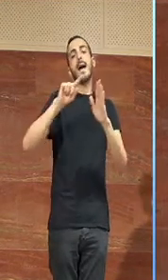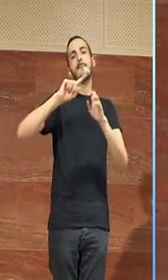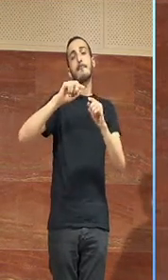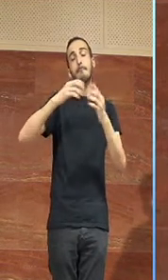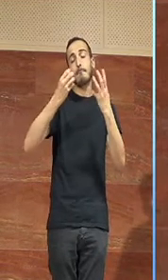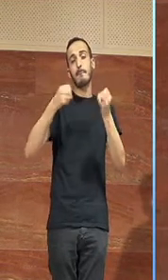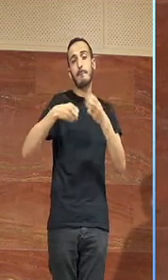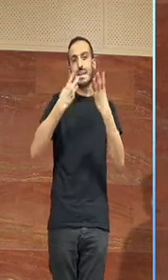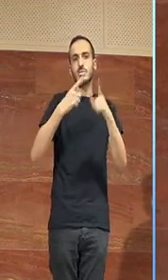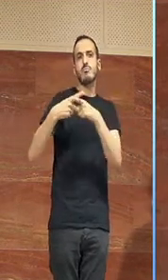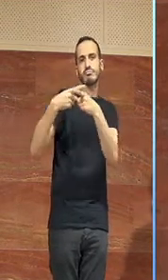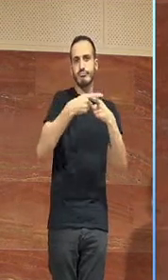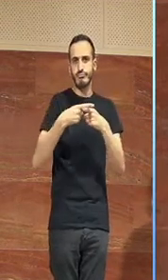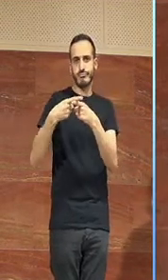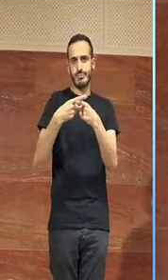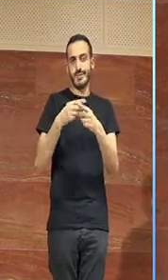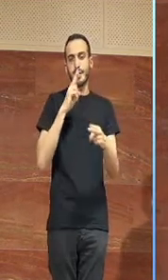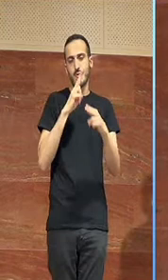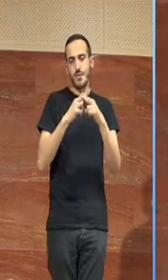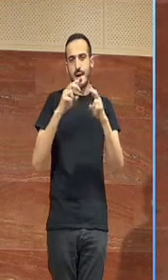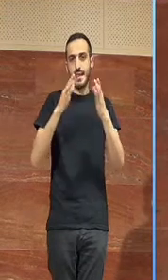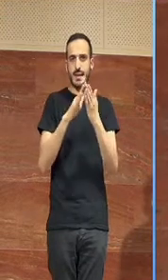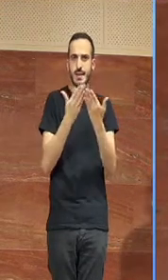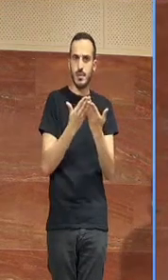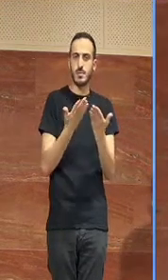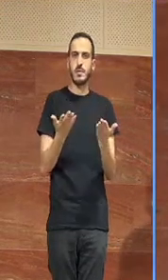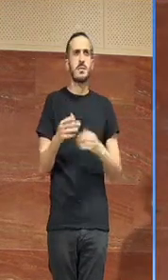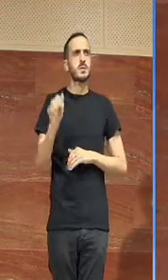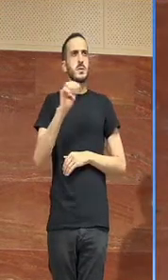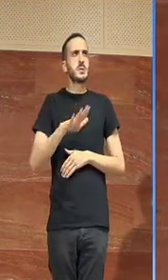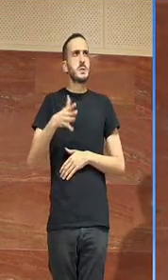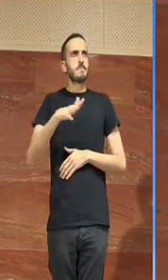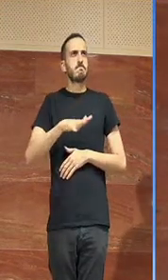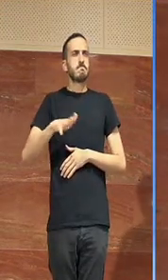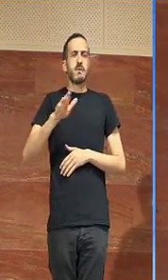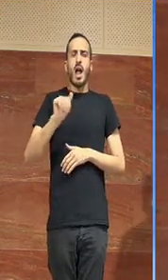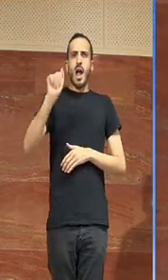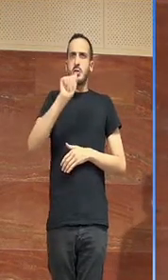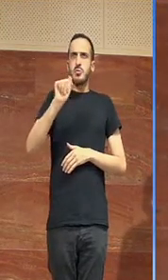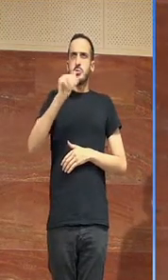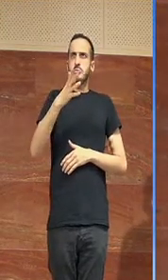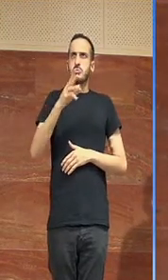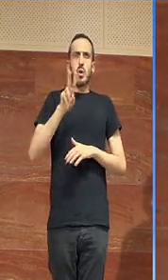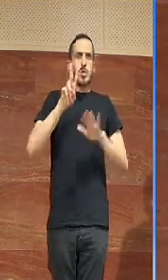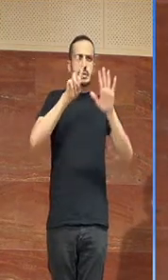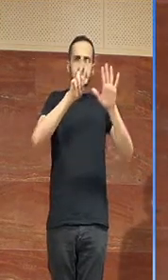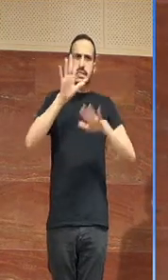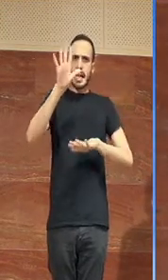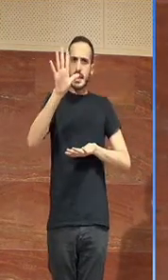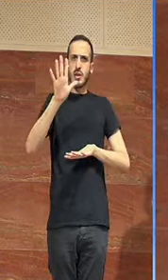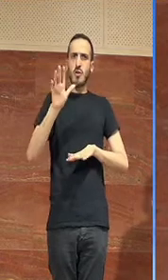una serie de unos 6 amigos entre 60 y 85 años